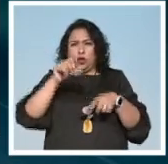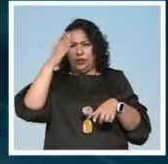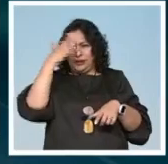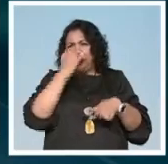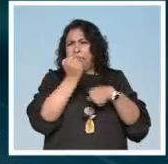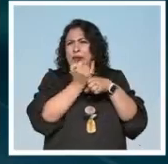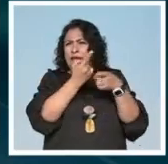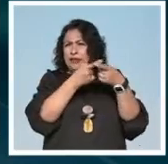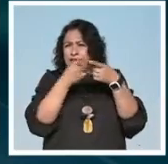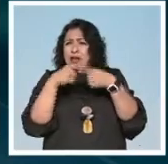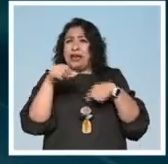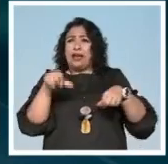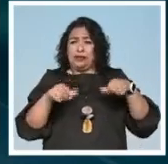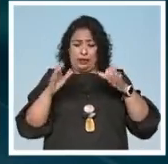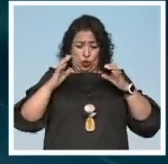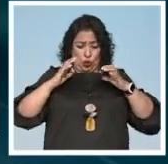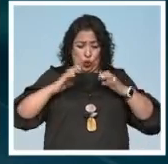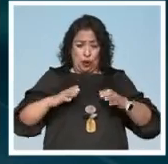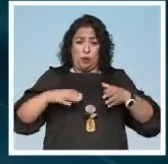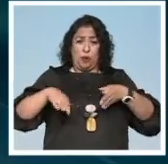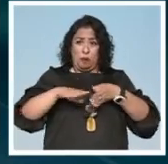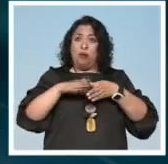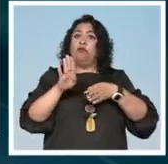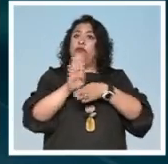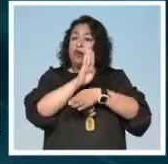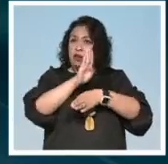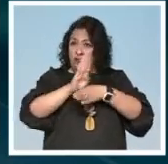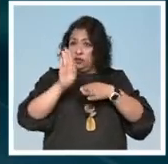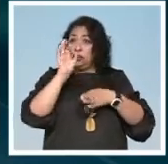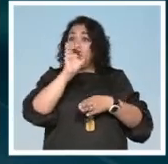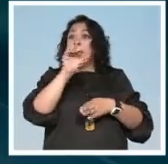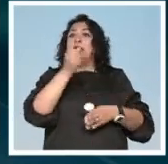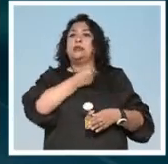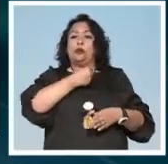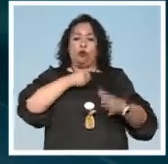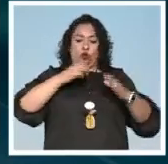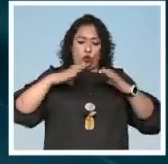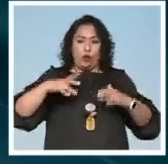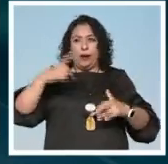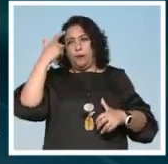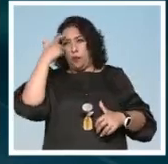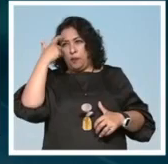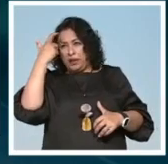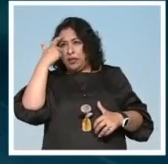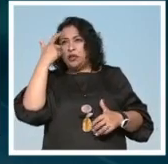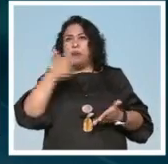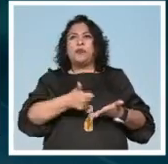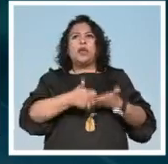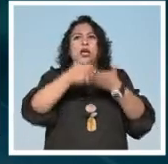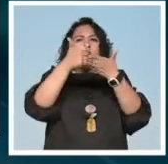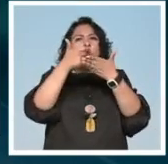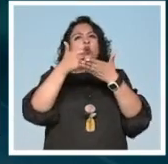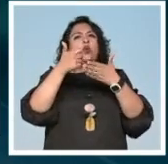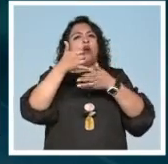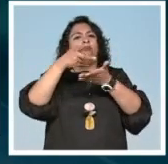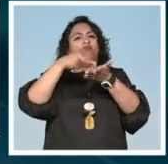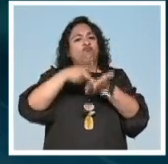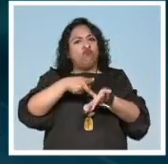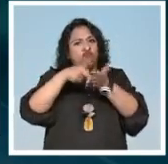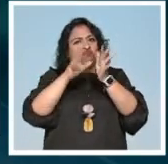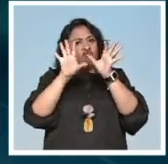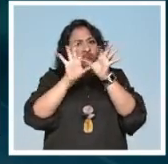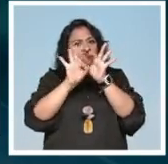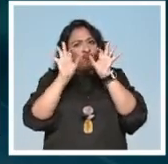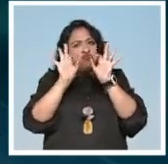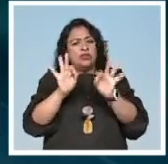diversos estudios que la actividad física constante trae beneficios a la salud física y mental. Ayuda a mantener un peso adecuado,